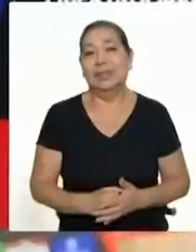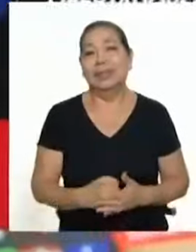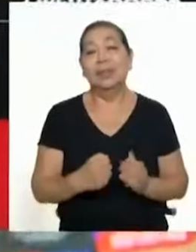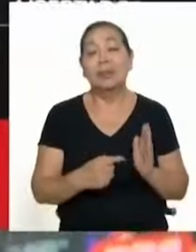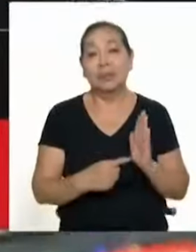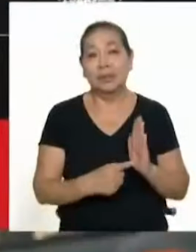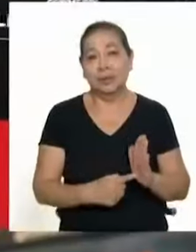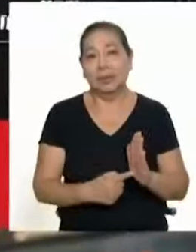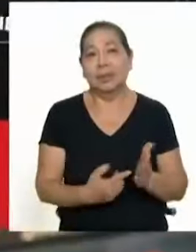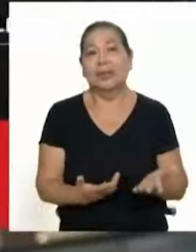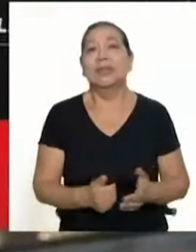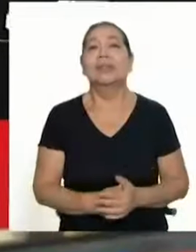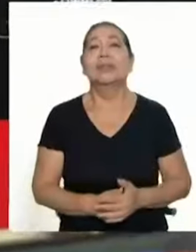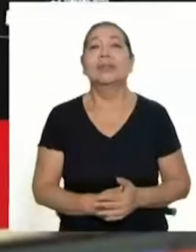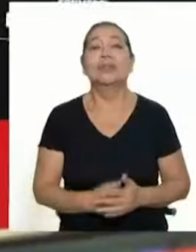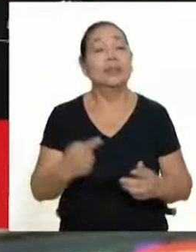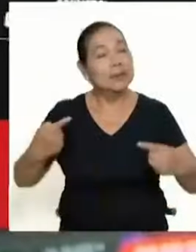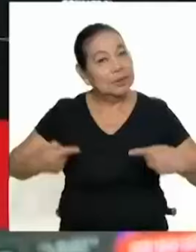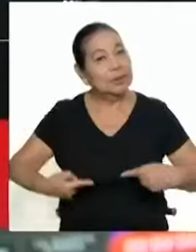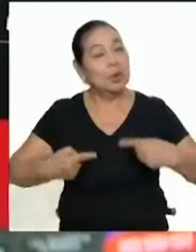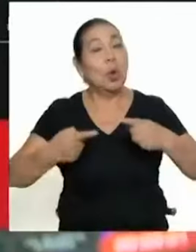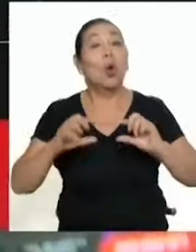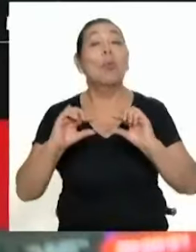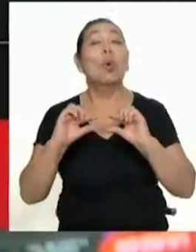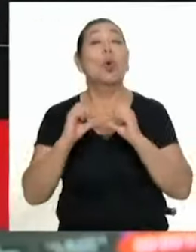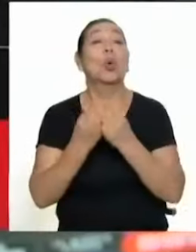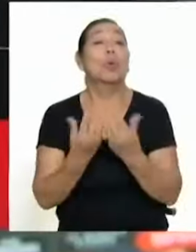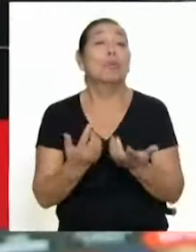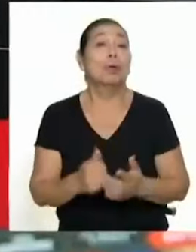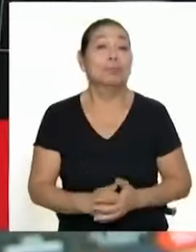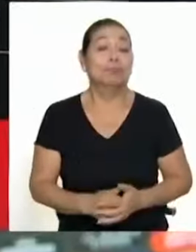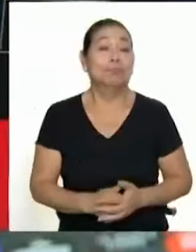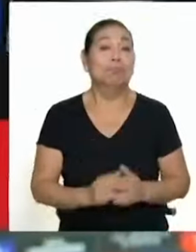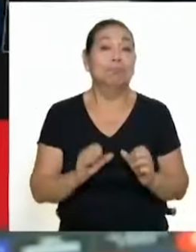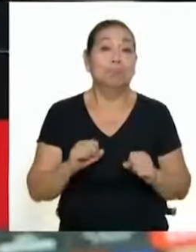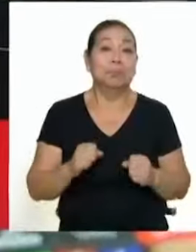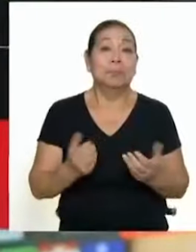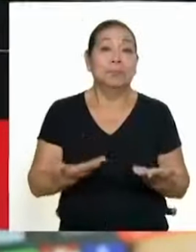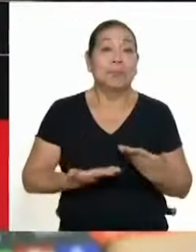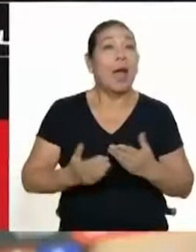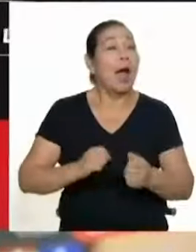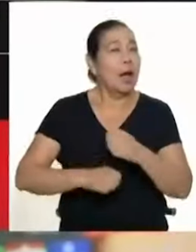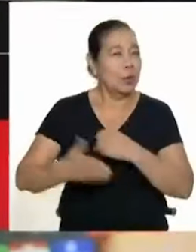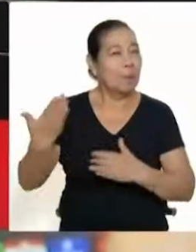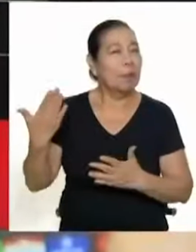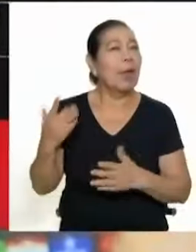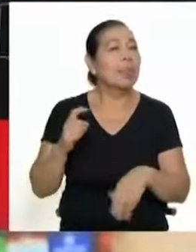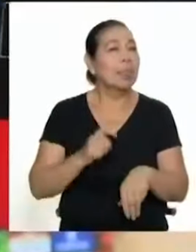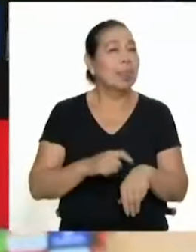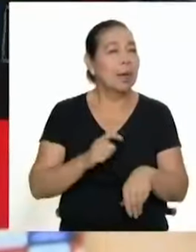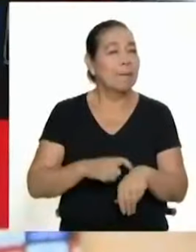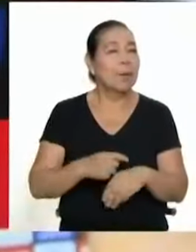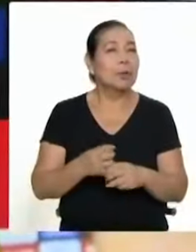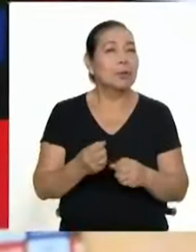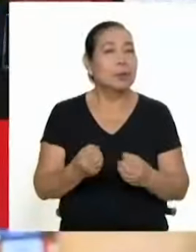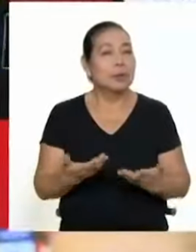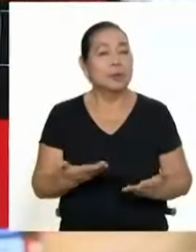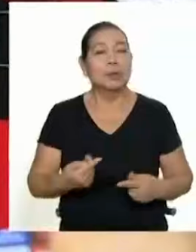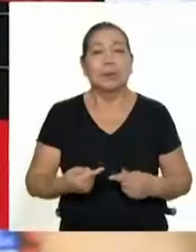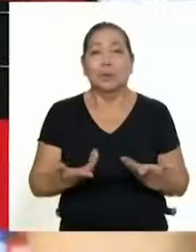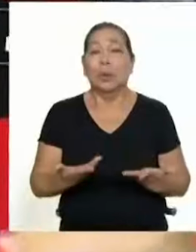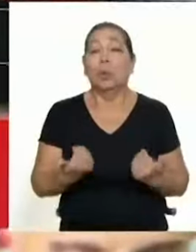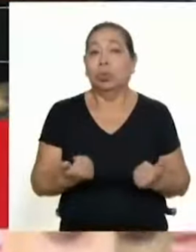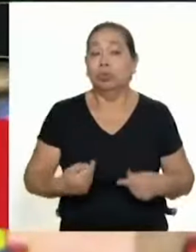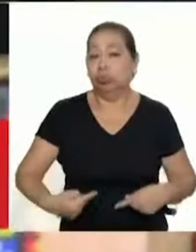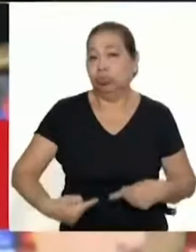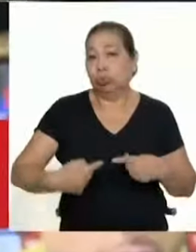habíamos tomado como un reto como grupo. Si bien el año pasado sentimos que también hicimos una muy